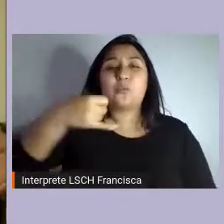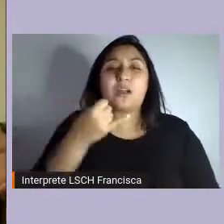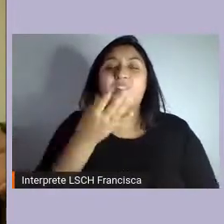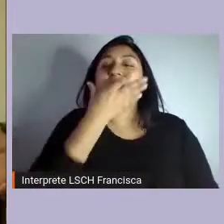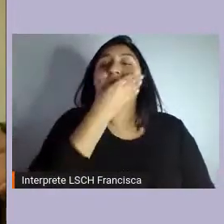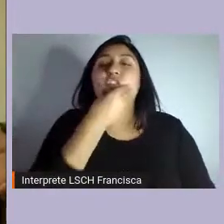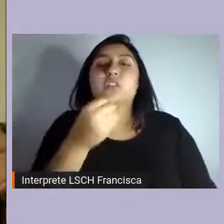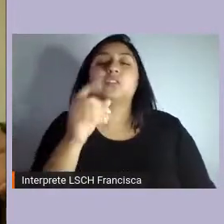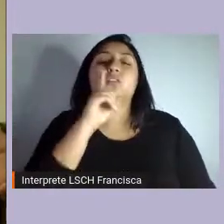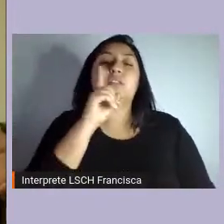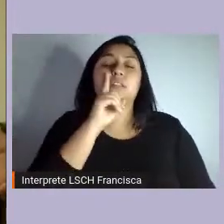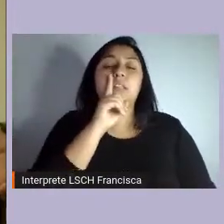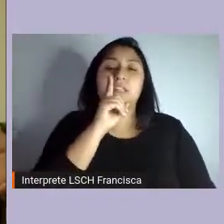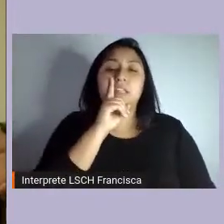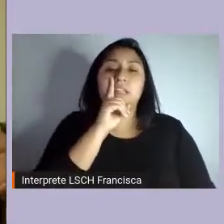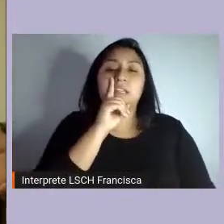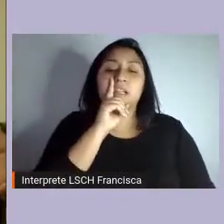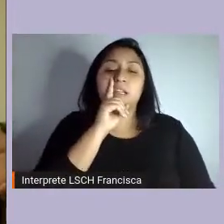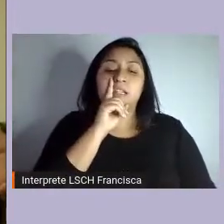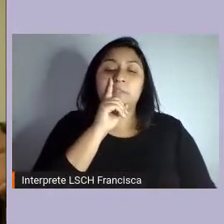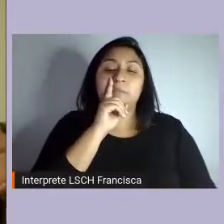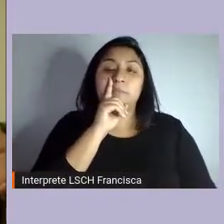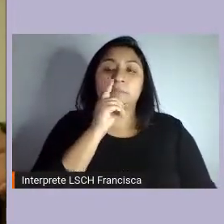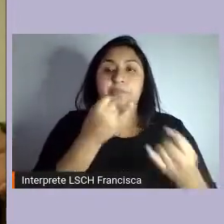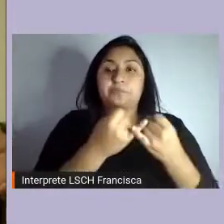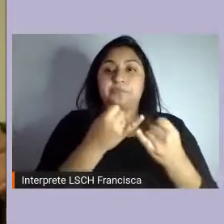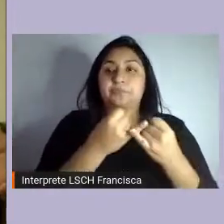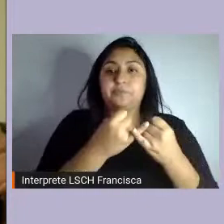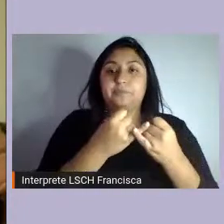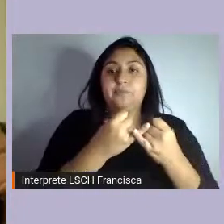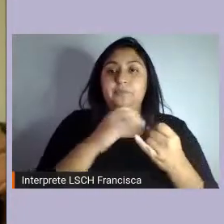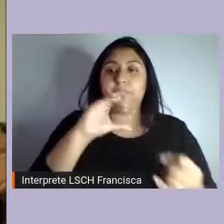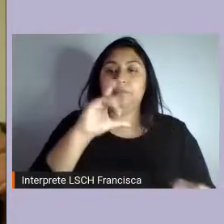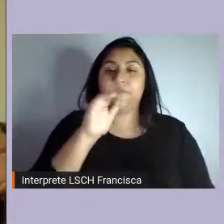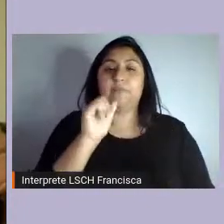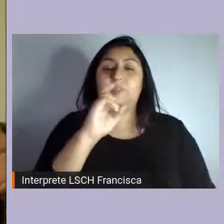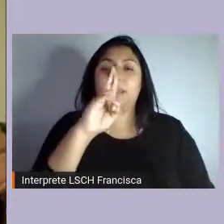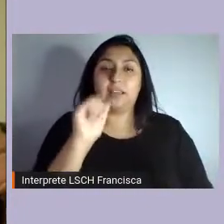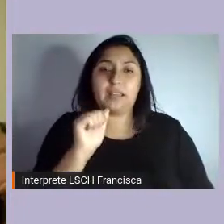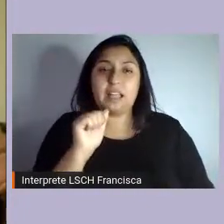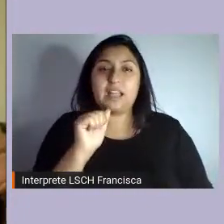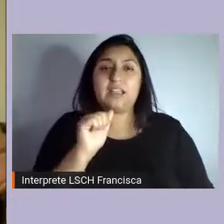de Clara Sandoval, la mamá de Violeta, y los regañan y les pegan,